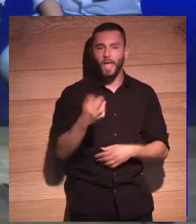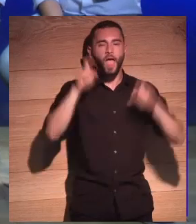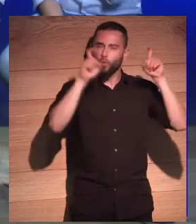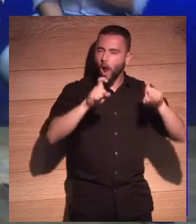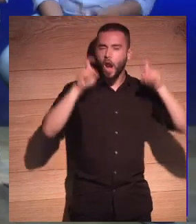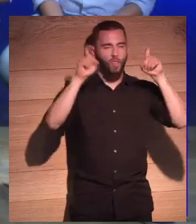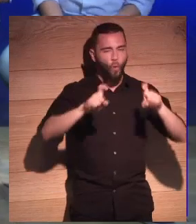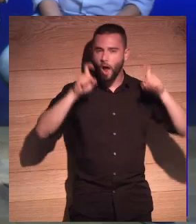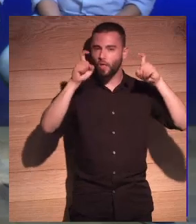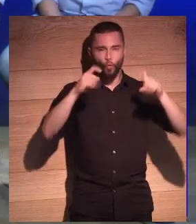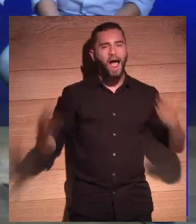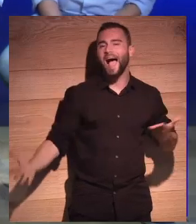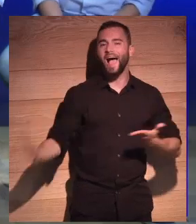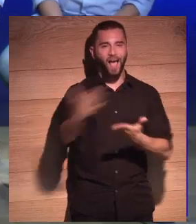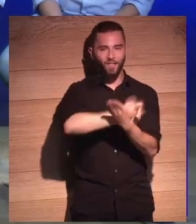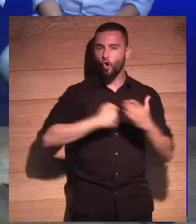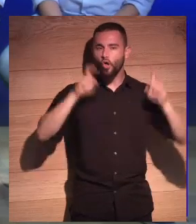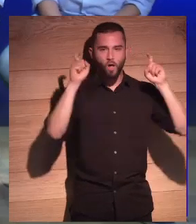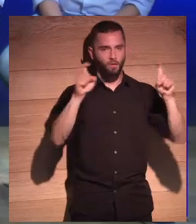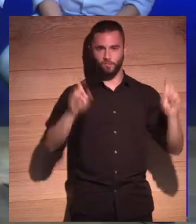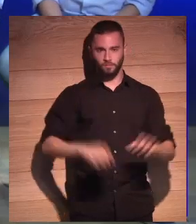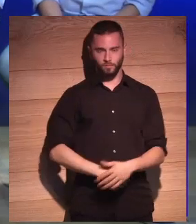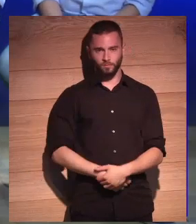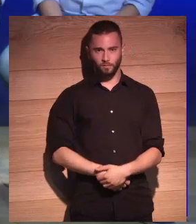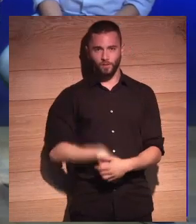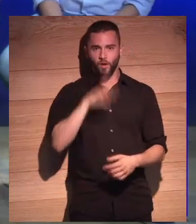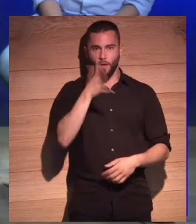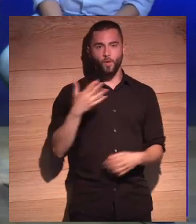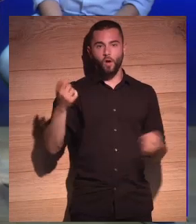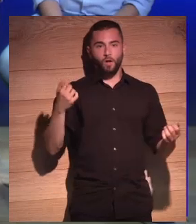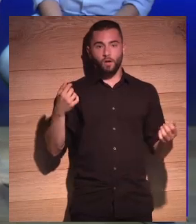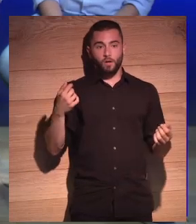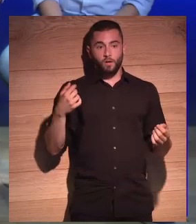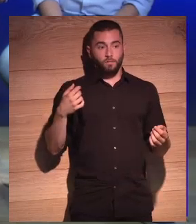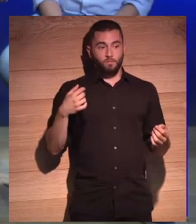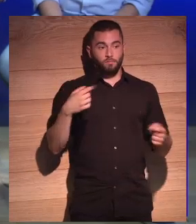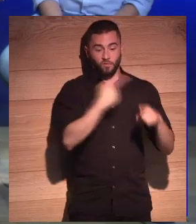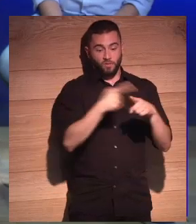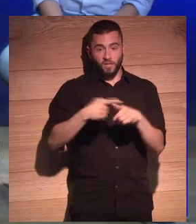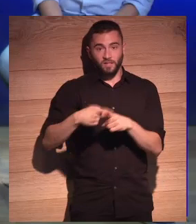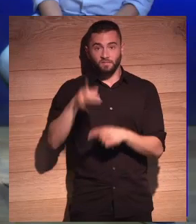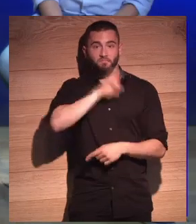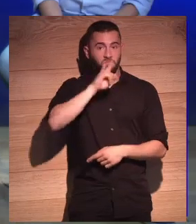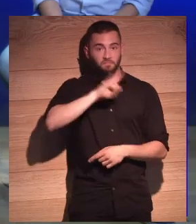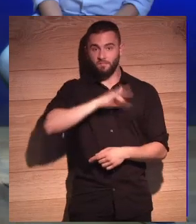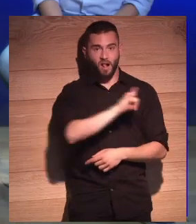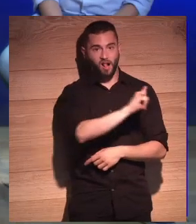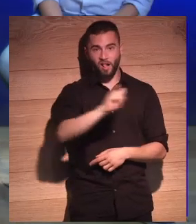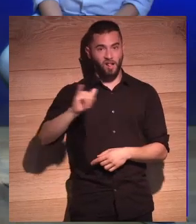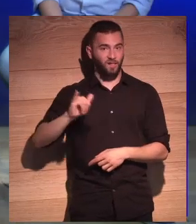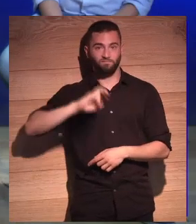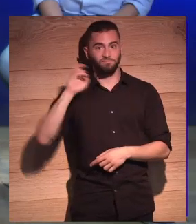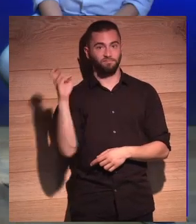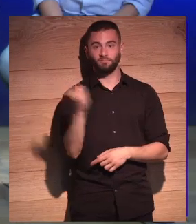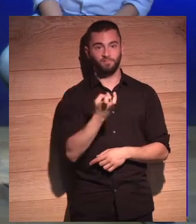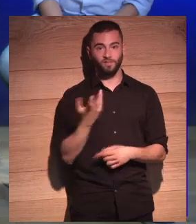todos. A todos. A todos los niveles. Vale, porque en malas prácticas en la vida hay de todo. Por supuesto. No hay aquí más o hay menos, pero